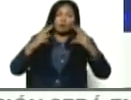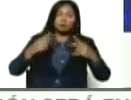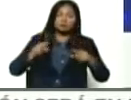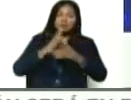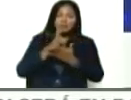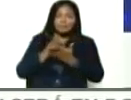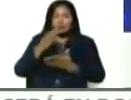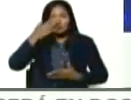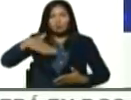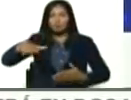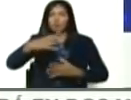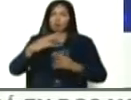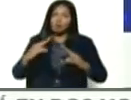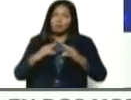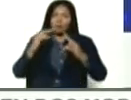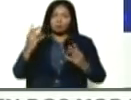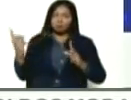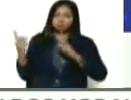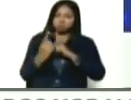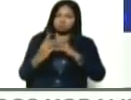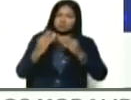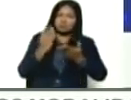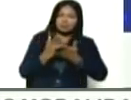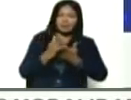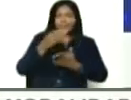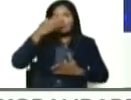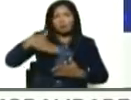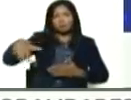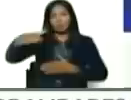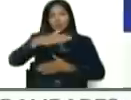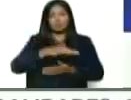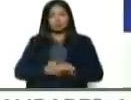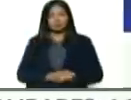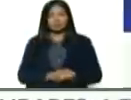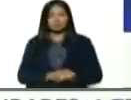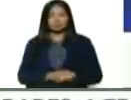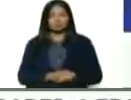siempre con el pueblo siempre con el pueblo